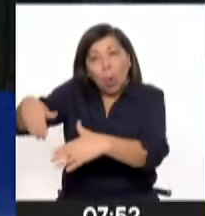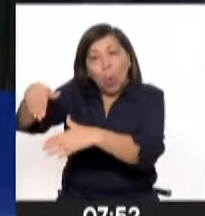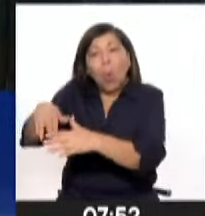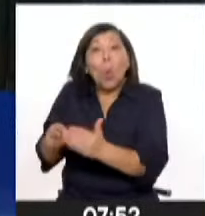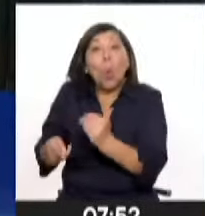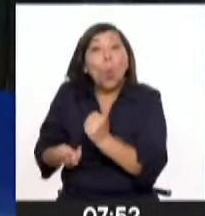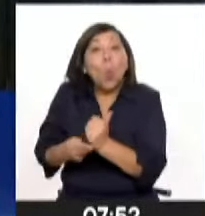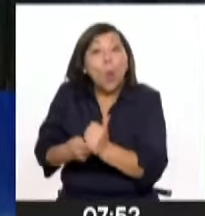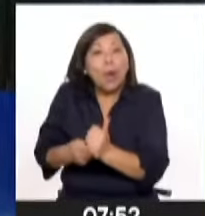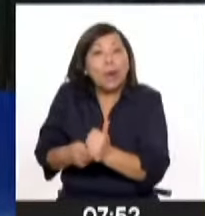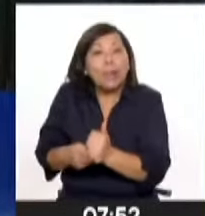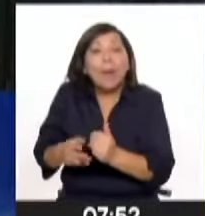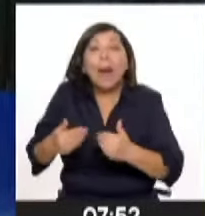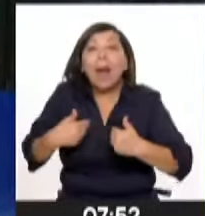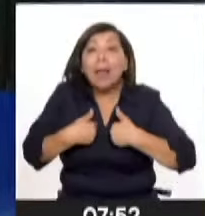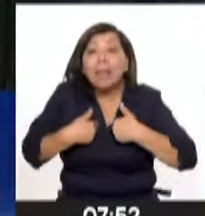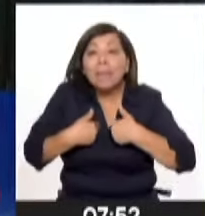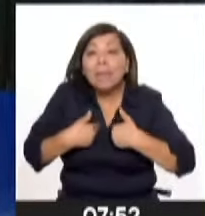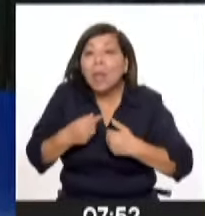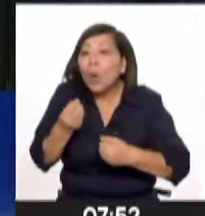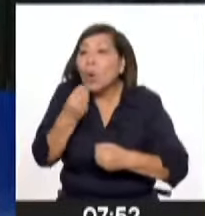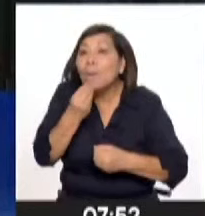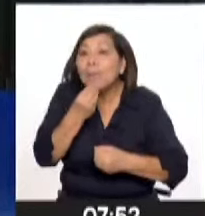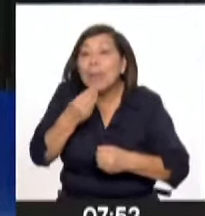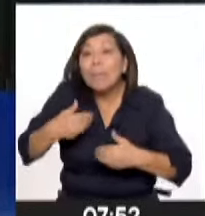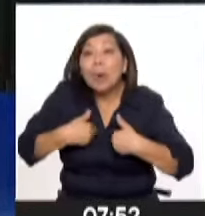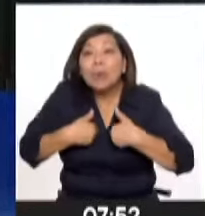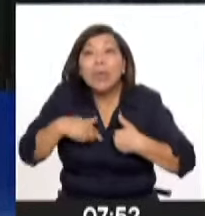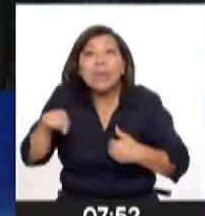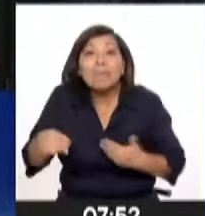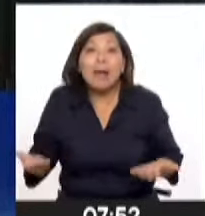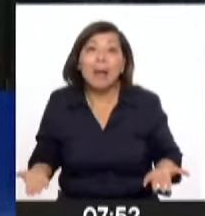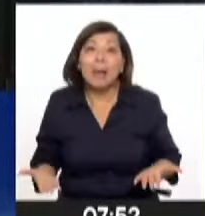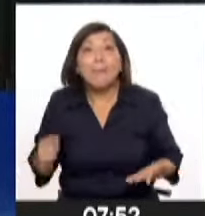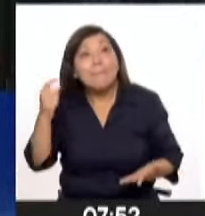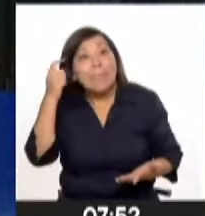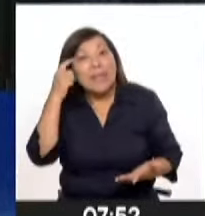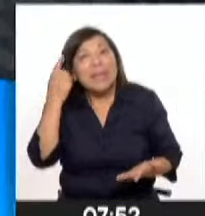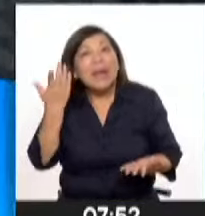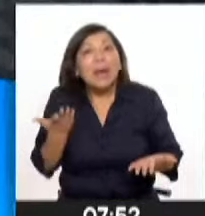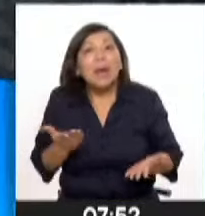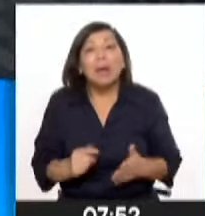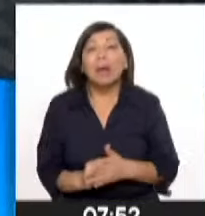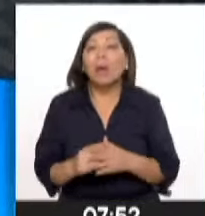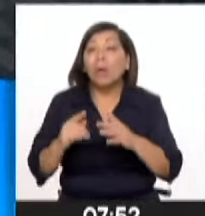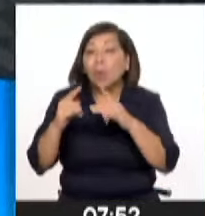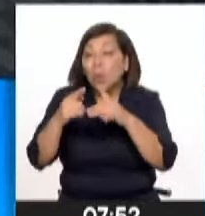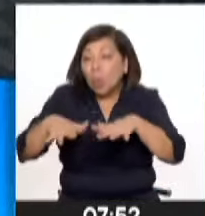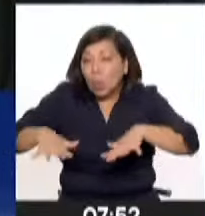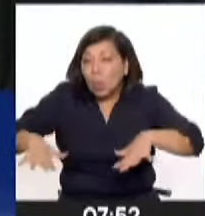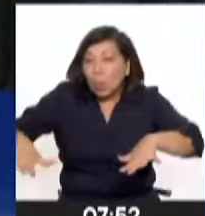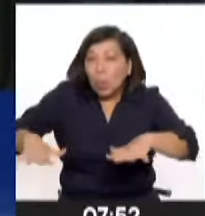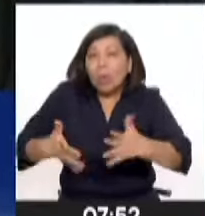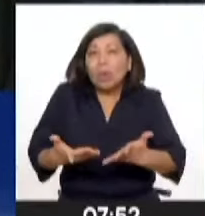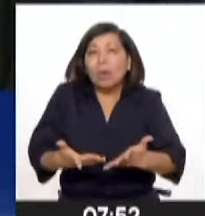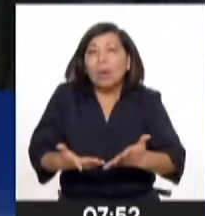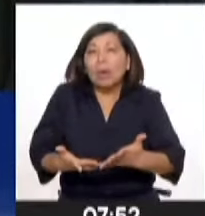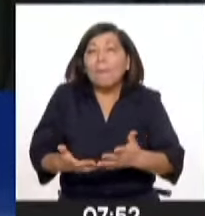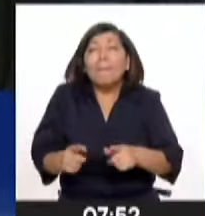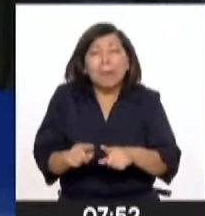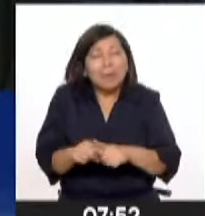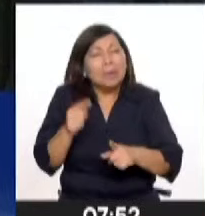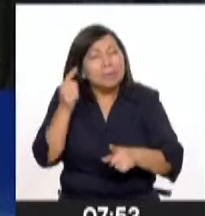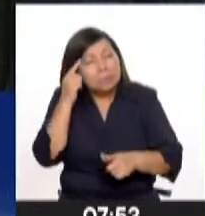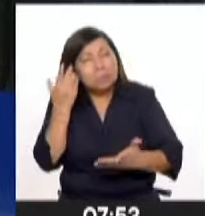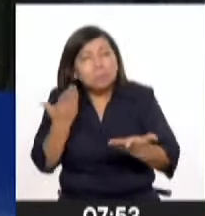alimento a los animales, también dotar de alimento a la población. Estamos pensando en fitotoldos, en también hacer cultivos hidropónicos.